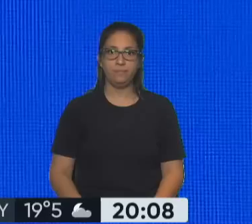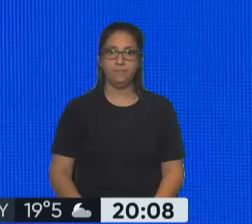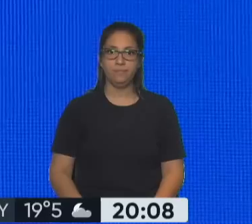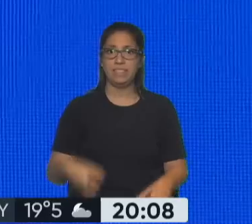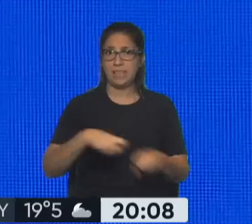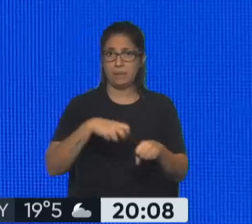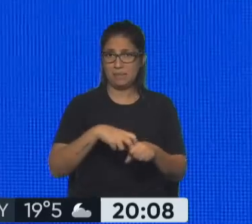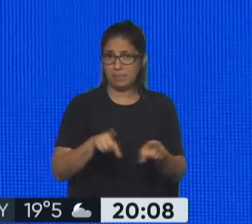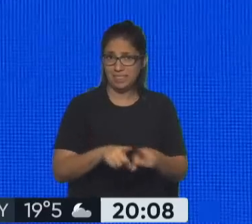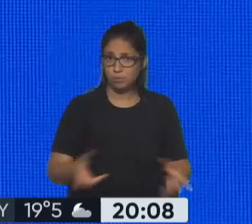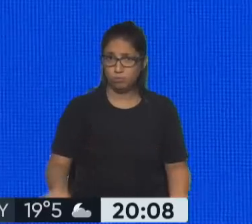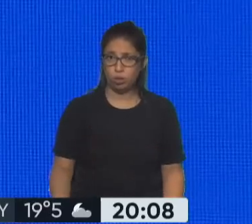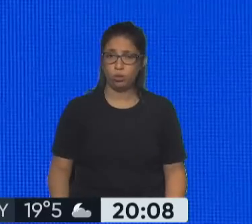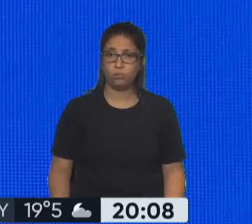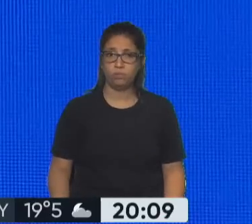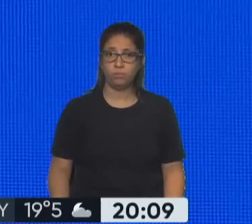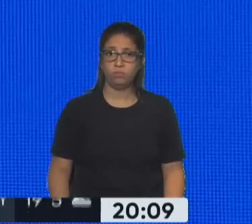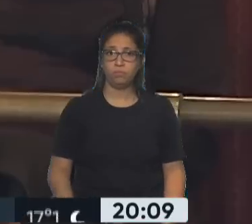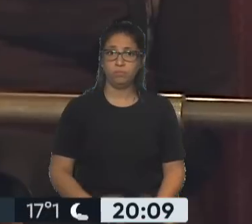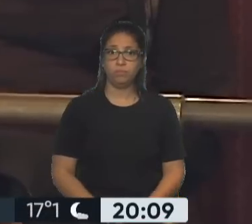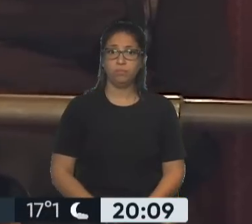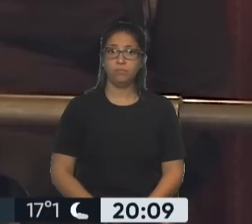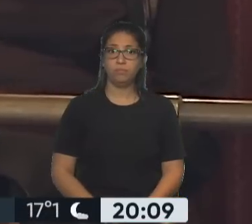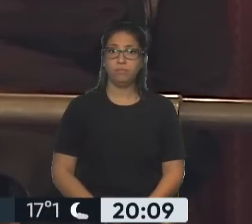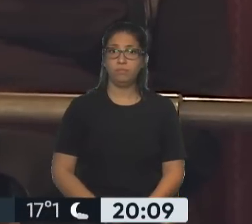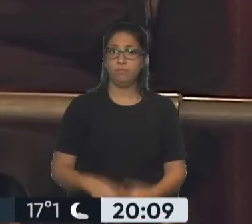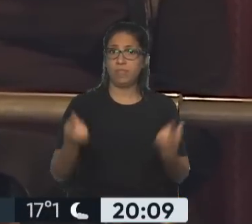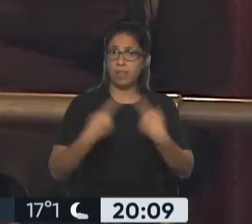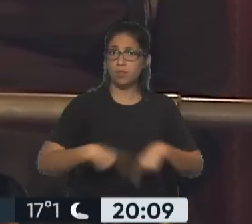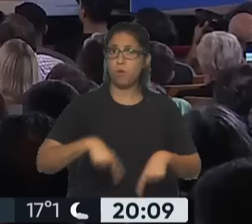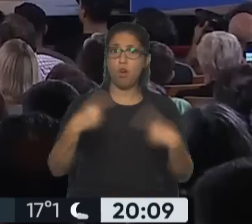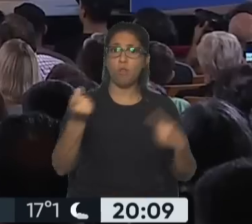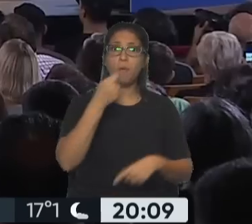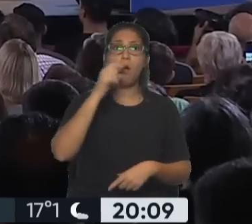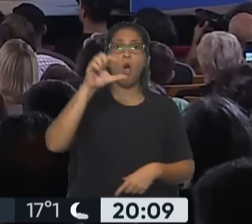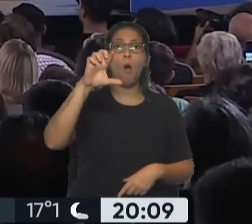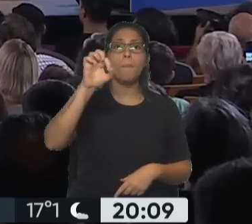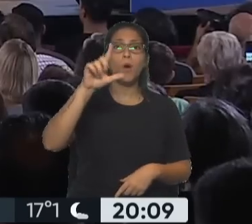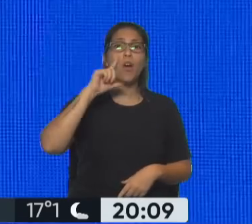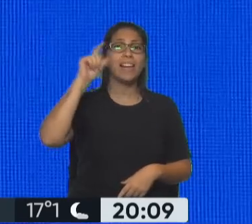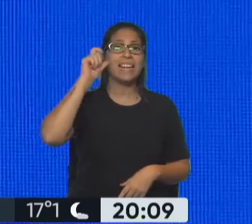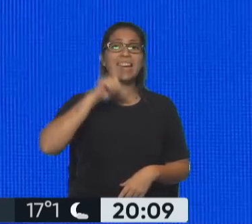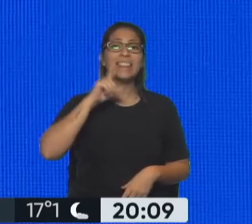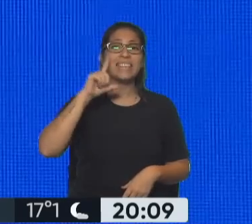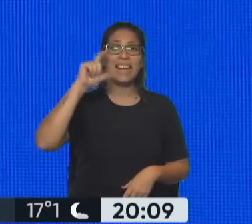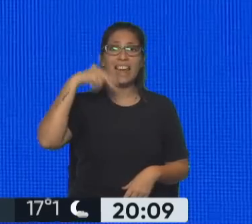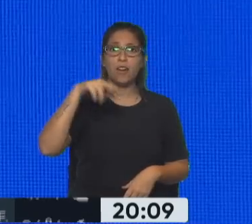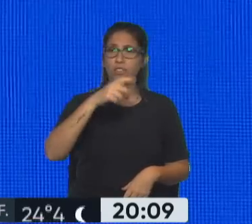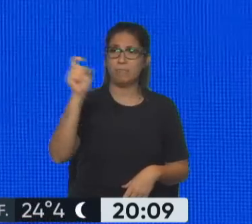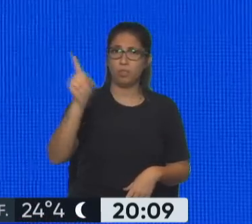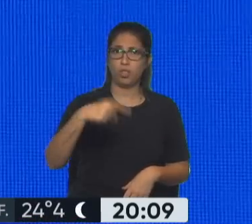La cerveza, lo mismo. Y en otros insumos difundidos como el polietileno, Dow Chemical,